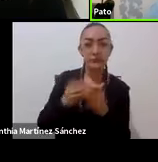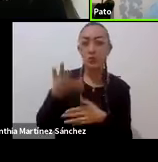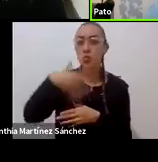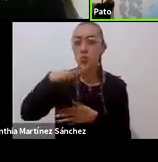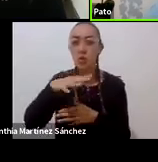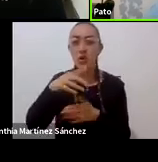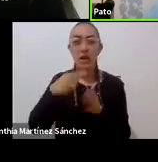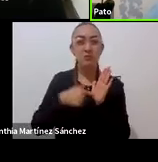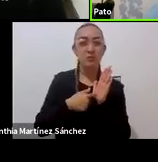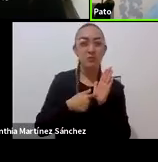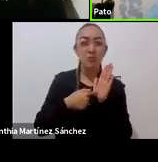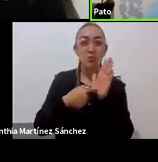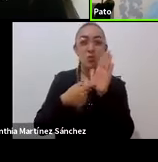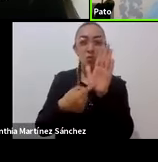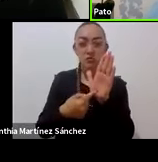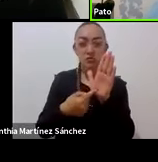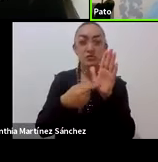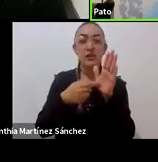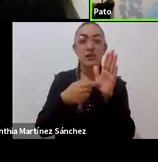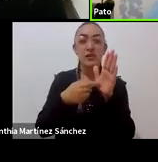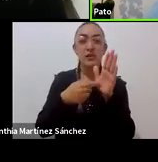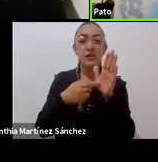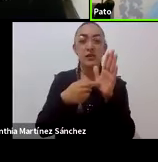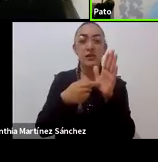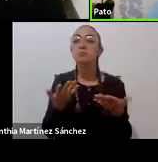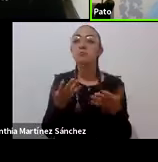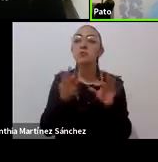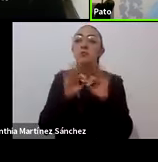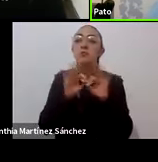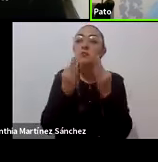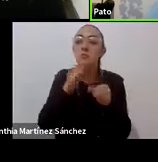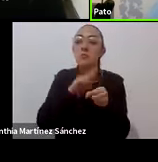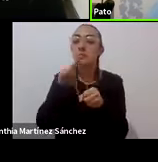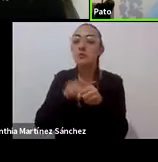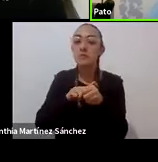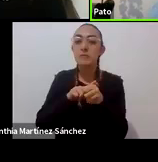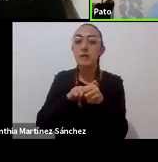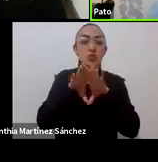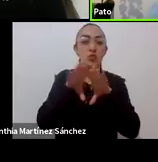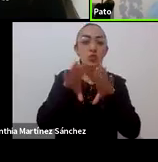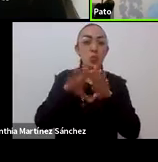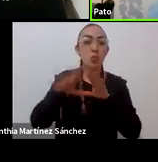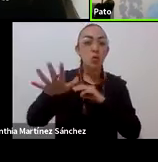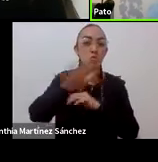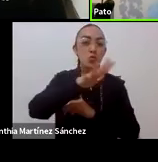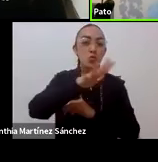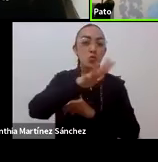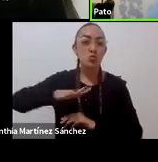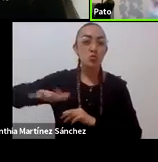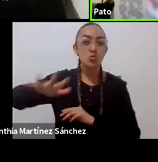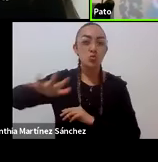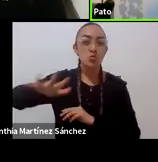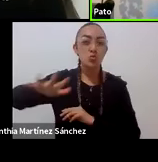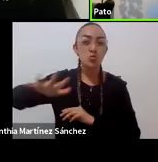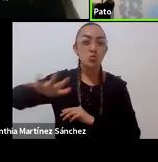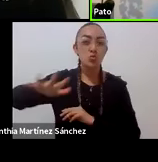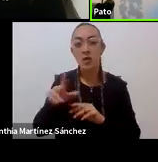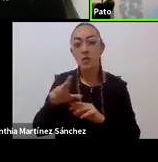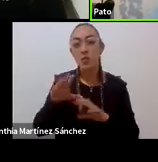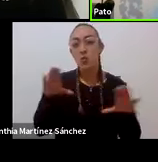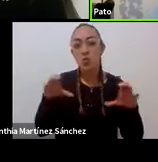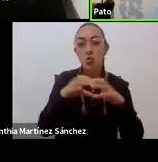visibilizar, desnormalizar cómo se construye el bienestar comunitario como el eslabón perdido